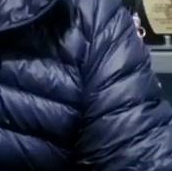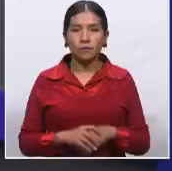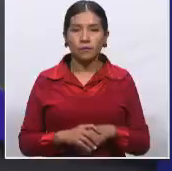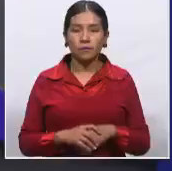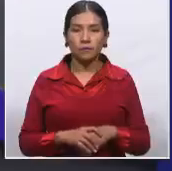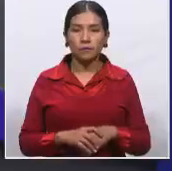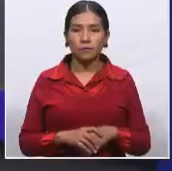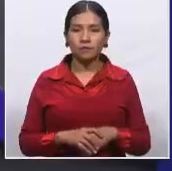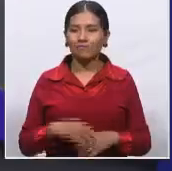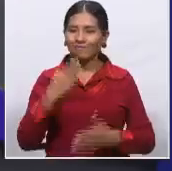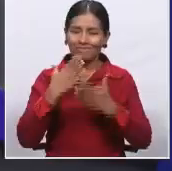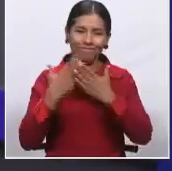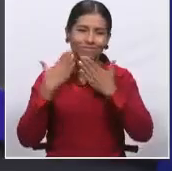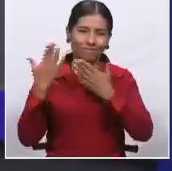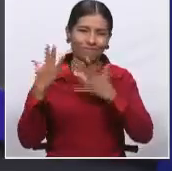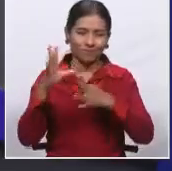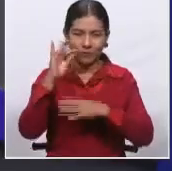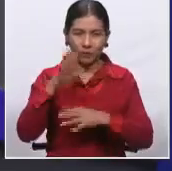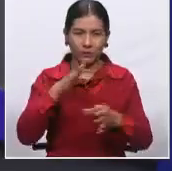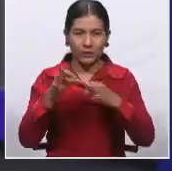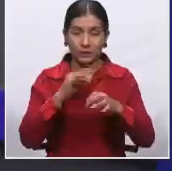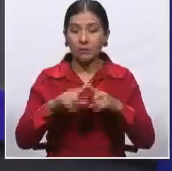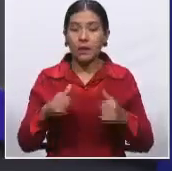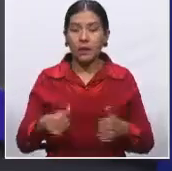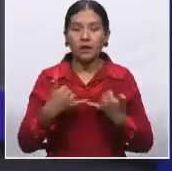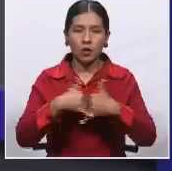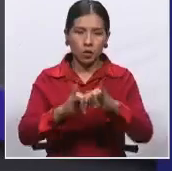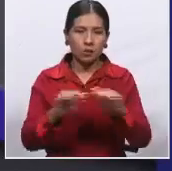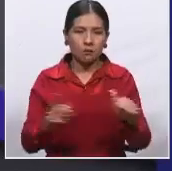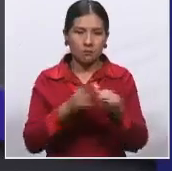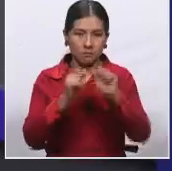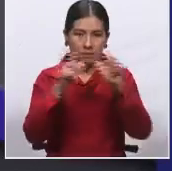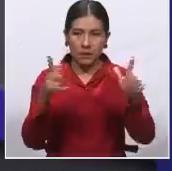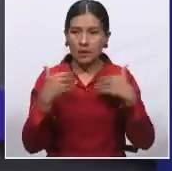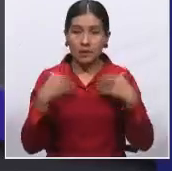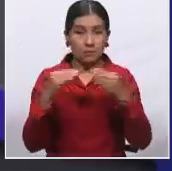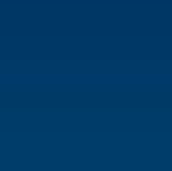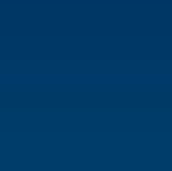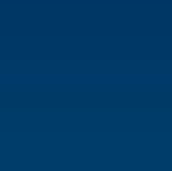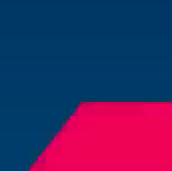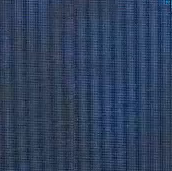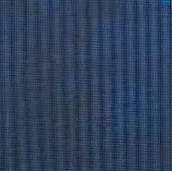Herrera. Iván, nosotros continuamos en primer plano, tenemos información.